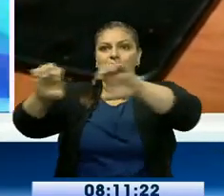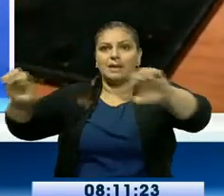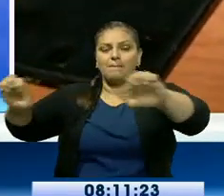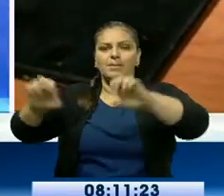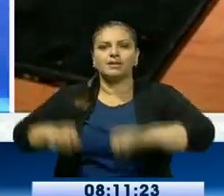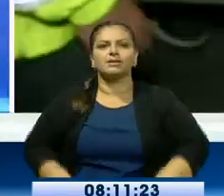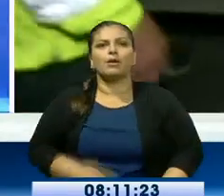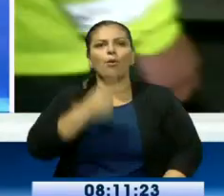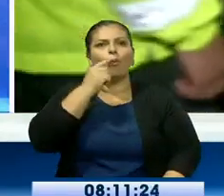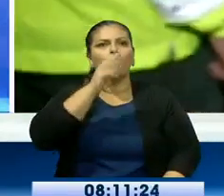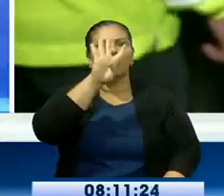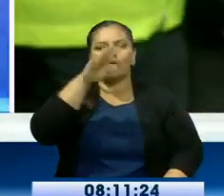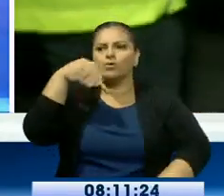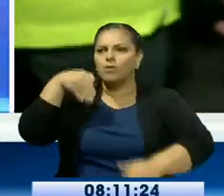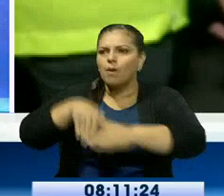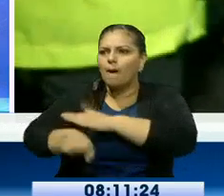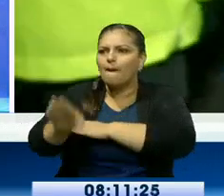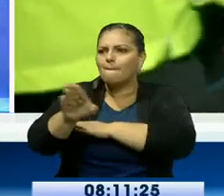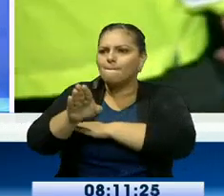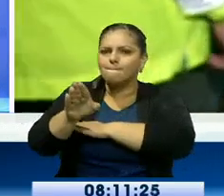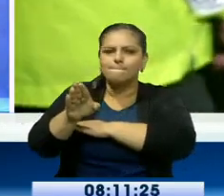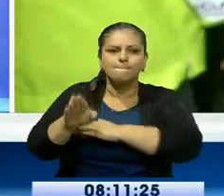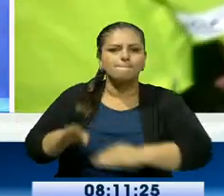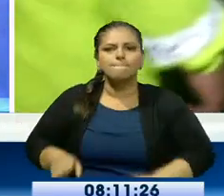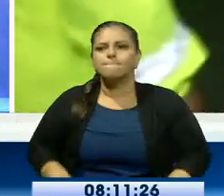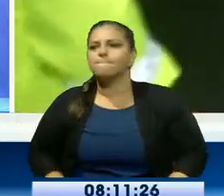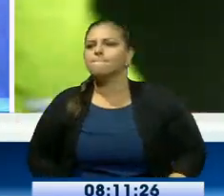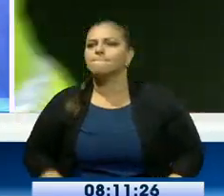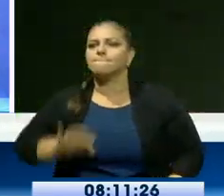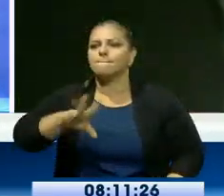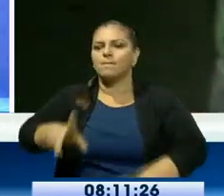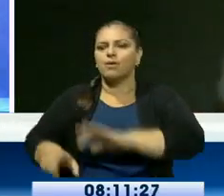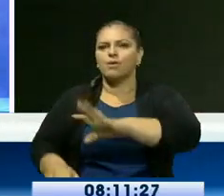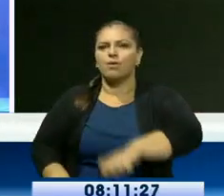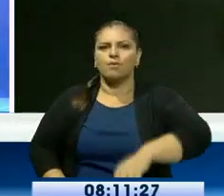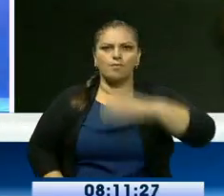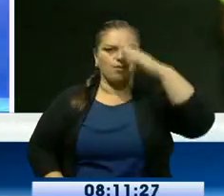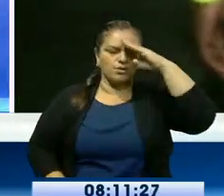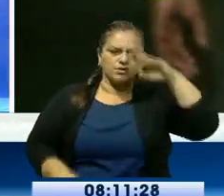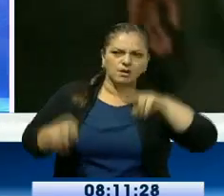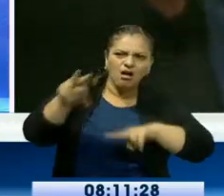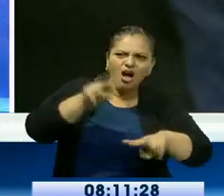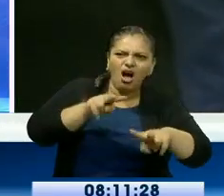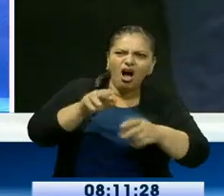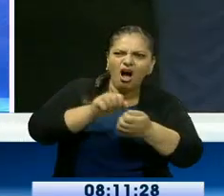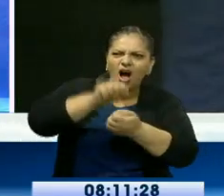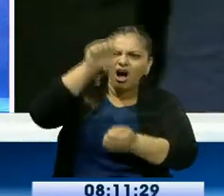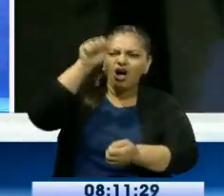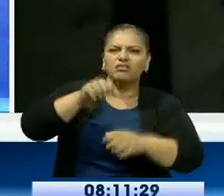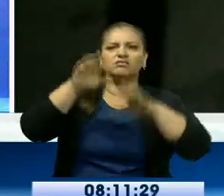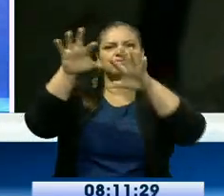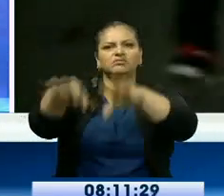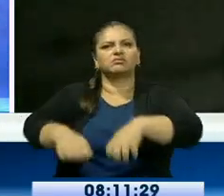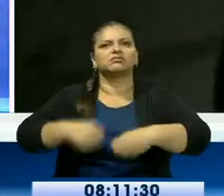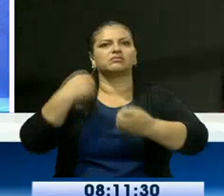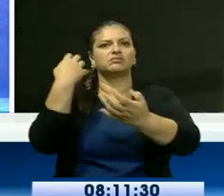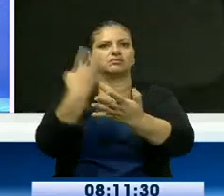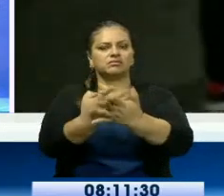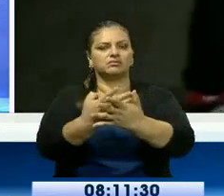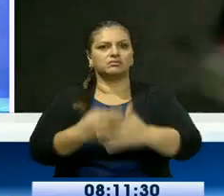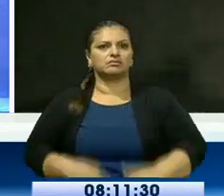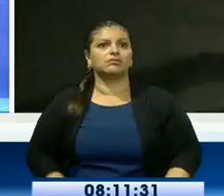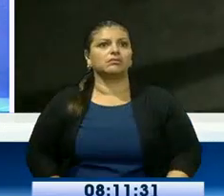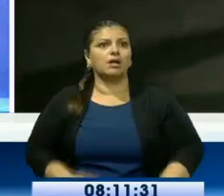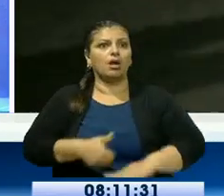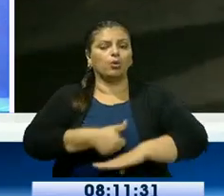individuos para investigaciones. Los aprehendidos en ambos casos serán sometidos a una audiencia de formulación de cargos para conocer si se les